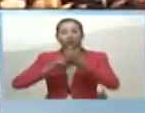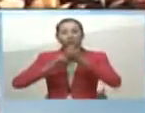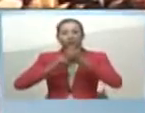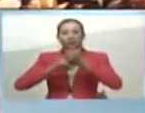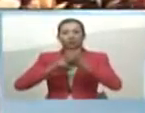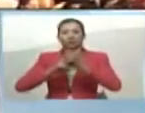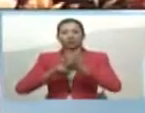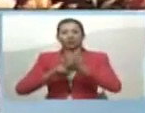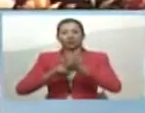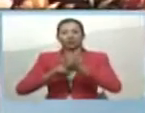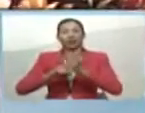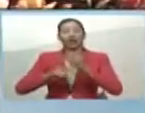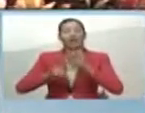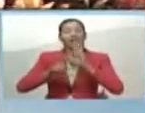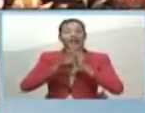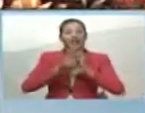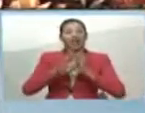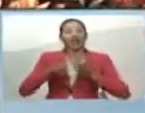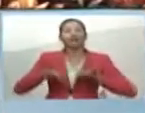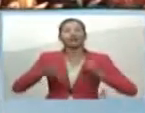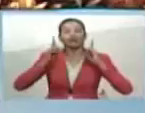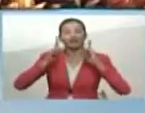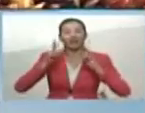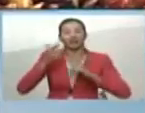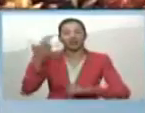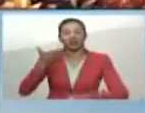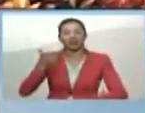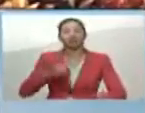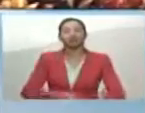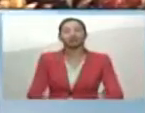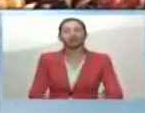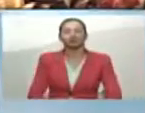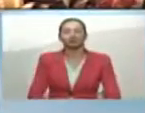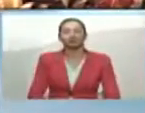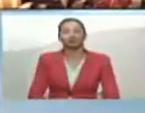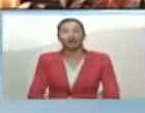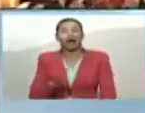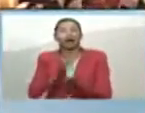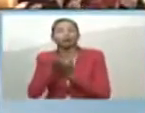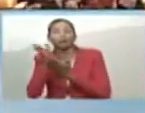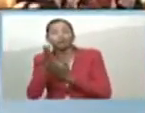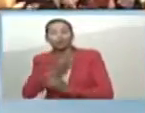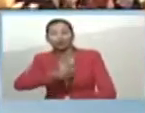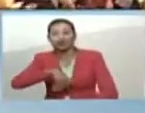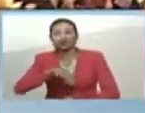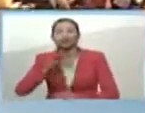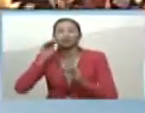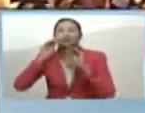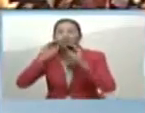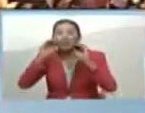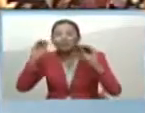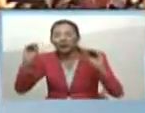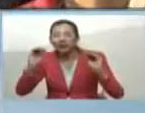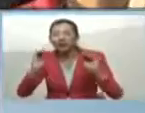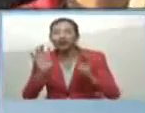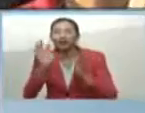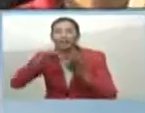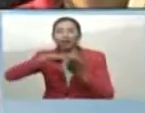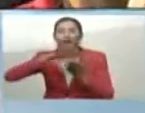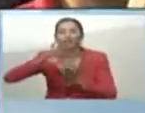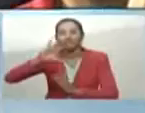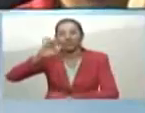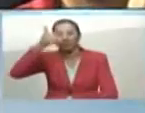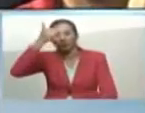la habilitante, la ley orgánica a través del presidente. Llamar al Estado Mayor de